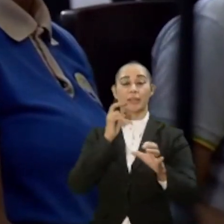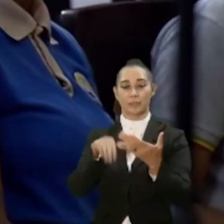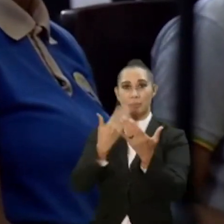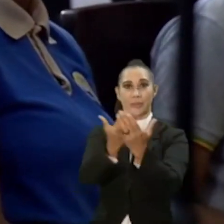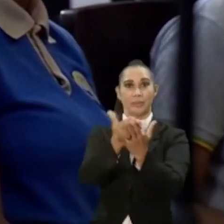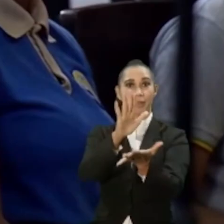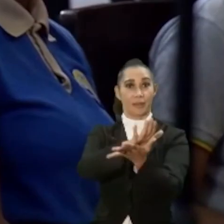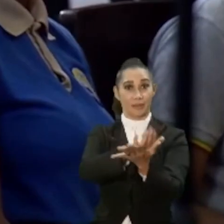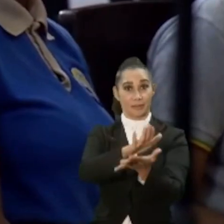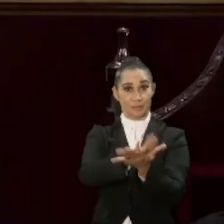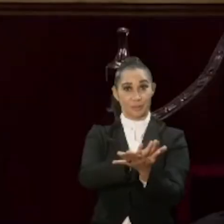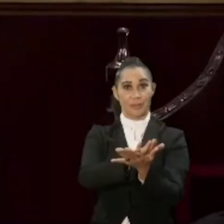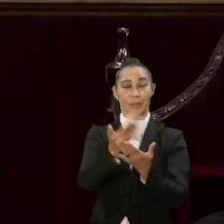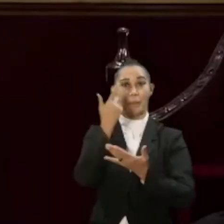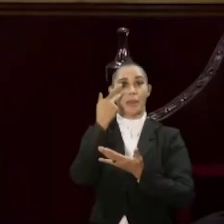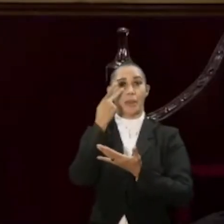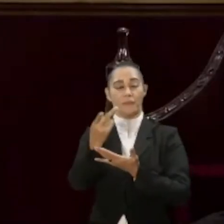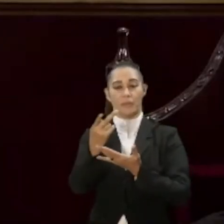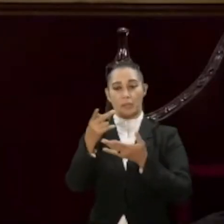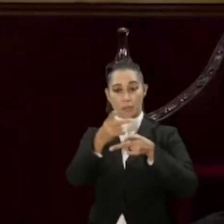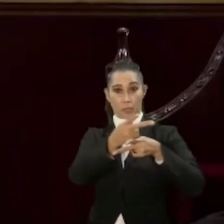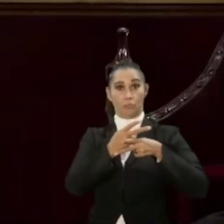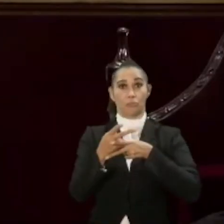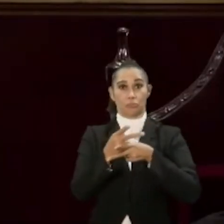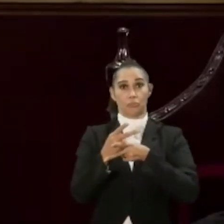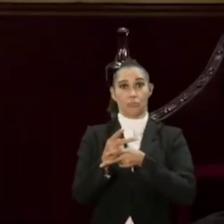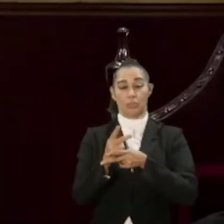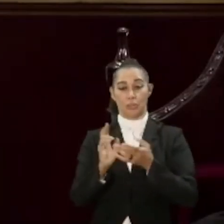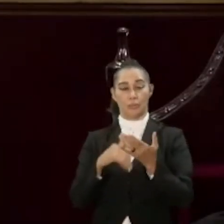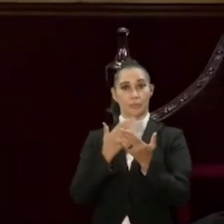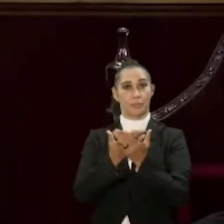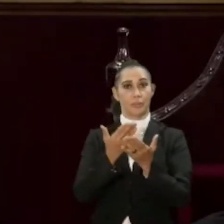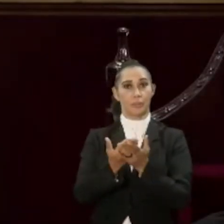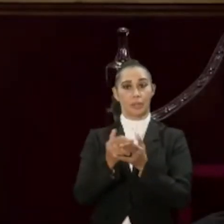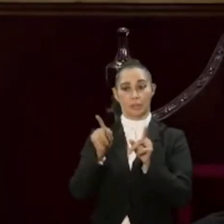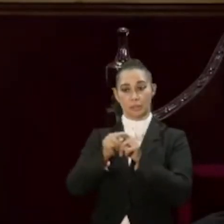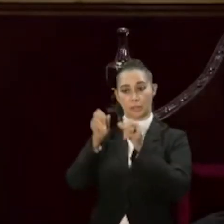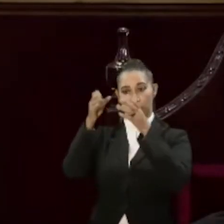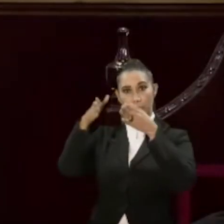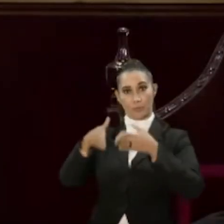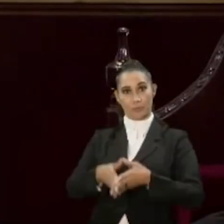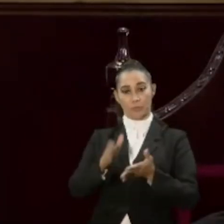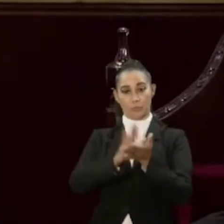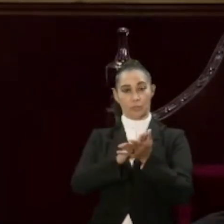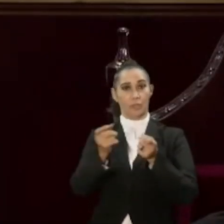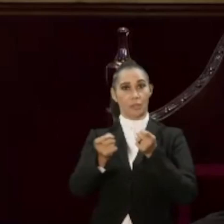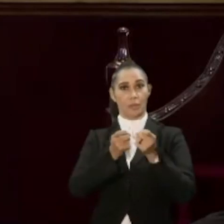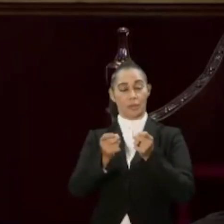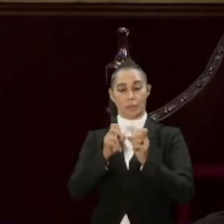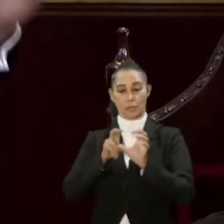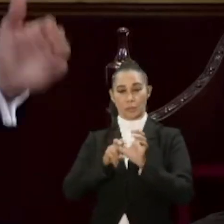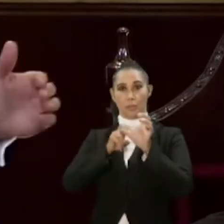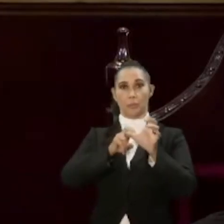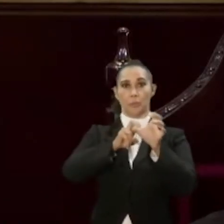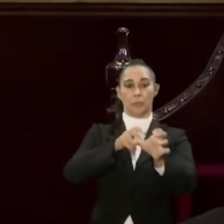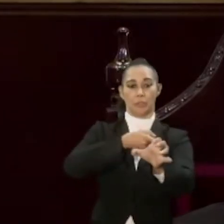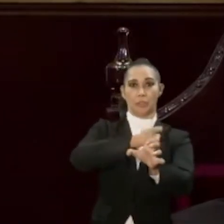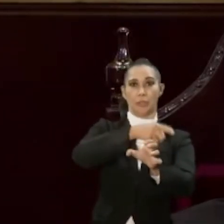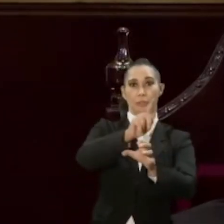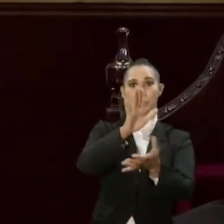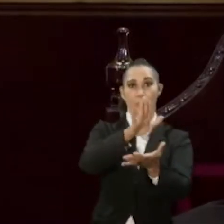para garantizar la seguridad de los estudiantes y el personal docente y administrativo en el trayecto a la